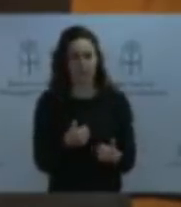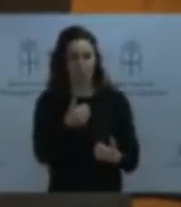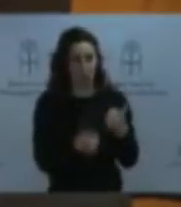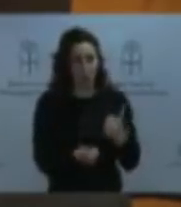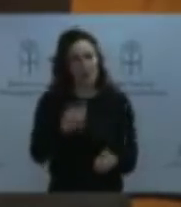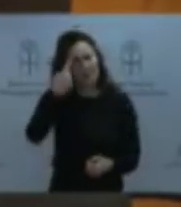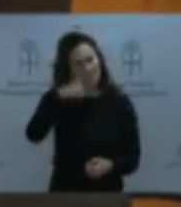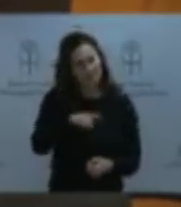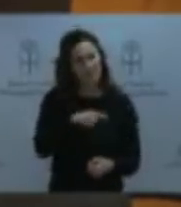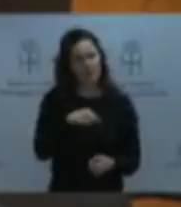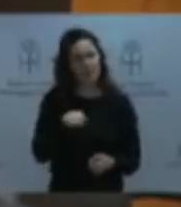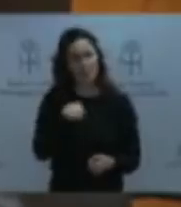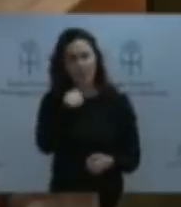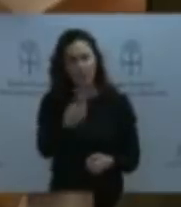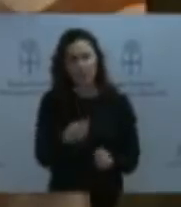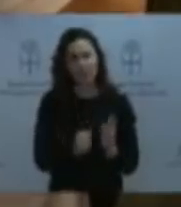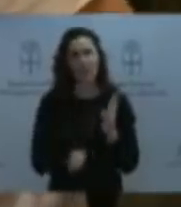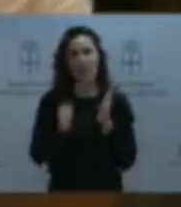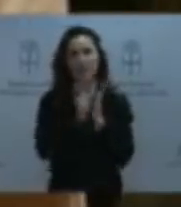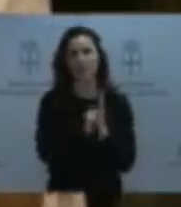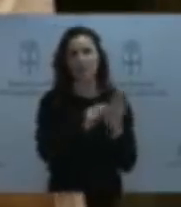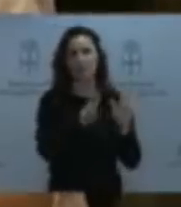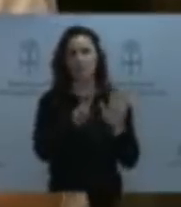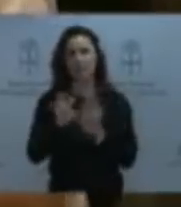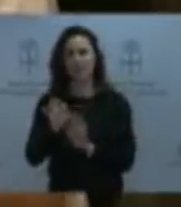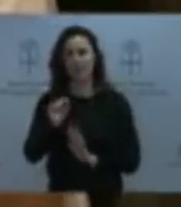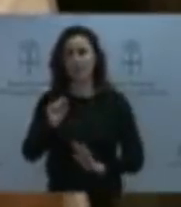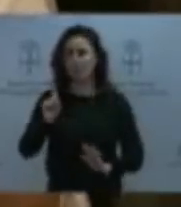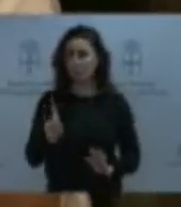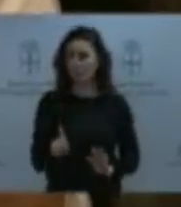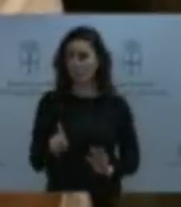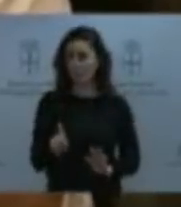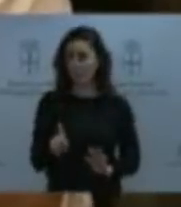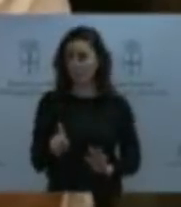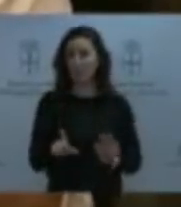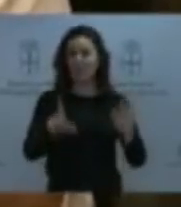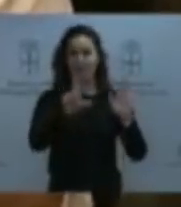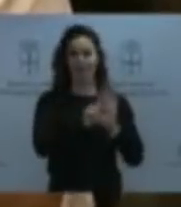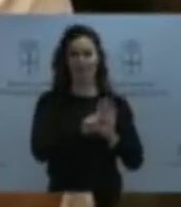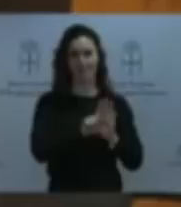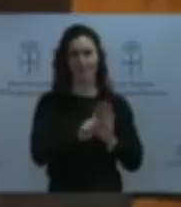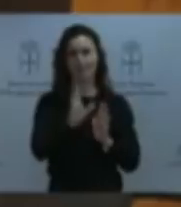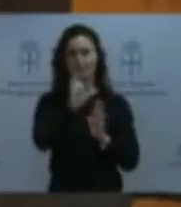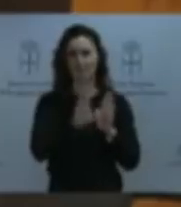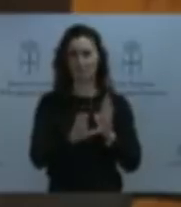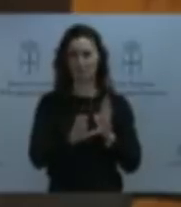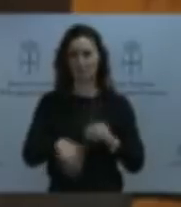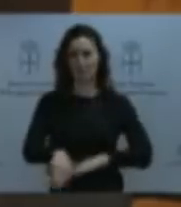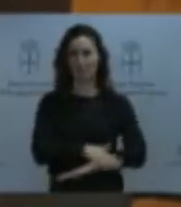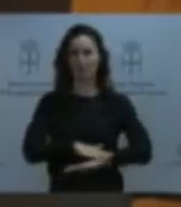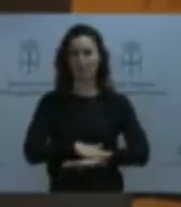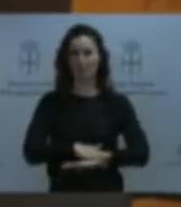artículo 70.1 del EBEP, la ley del Estatuto Básico del Empleado Público, dice que las plazas